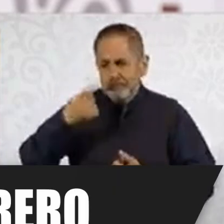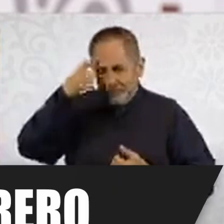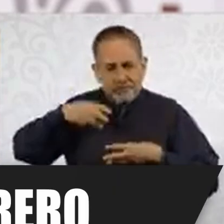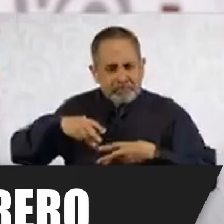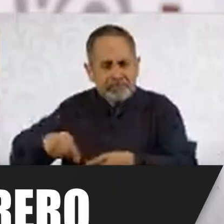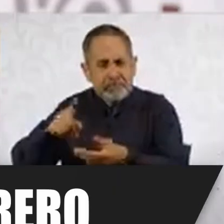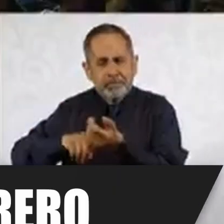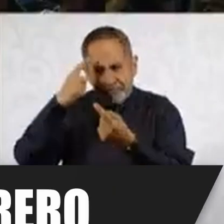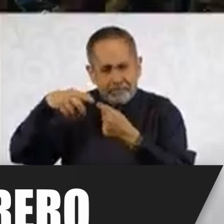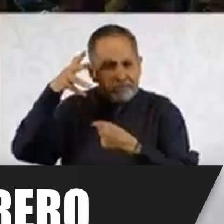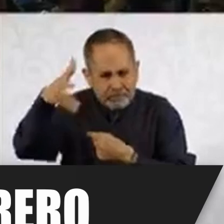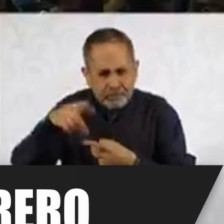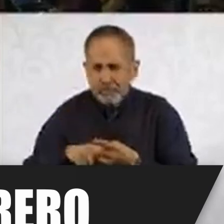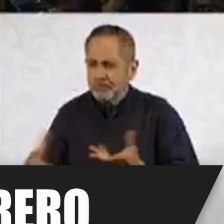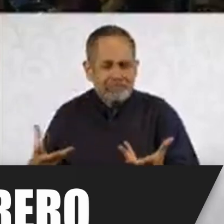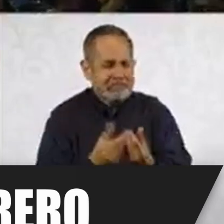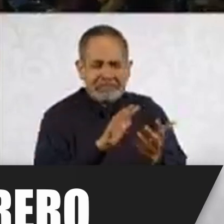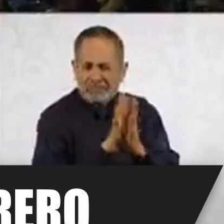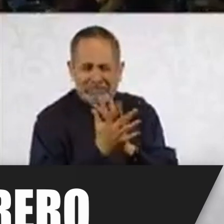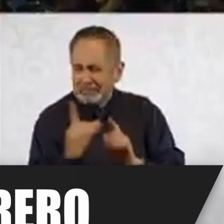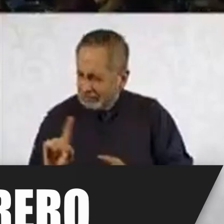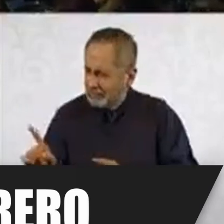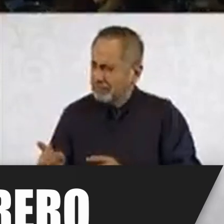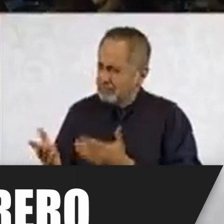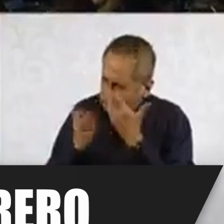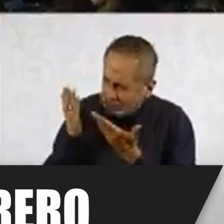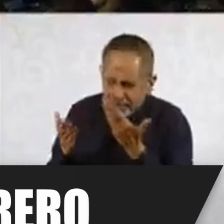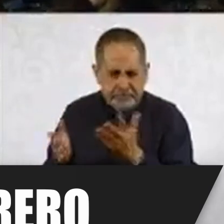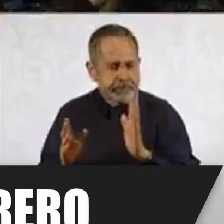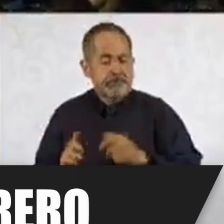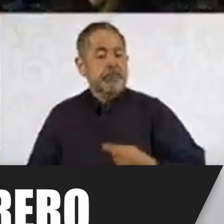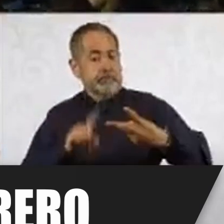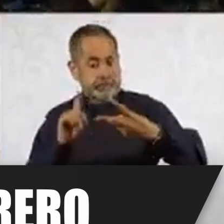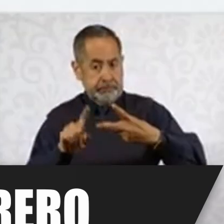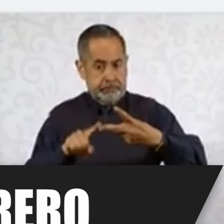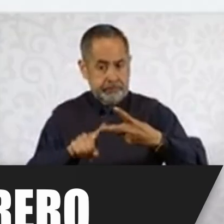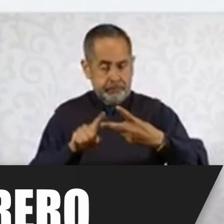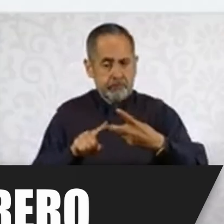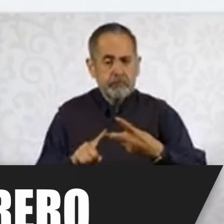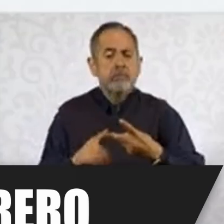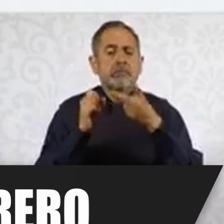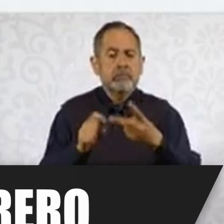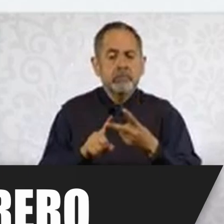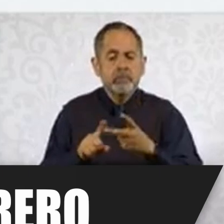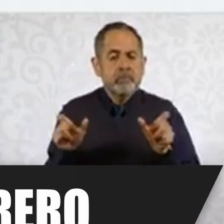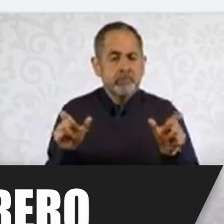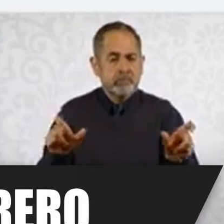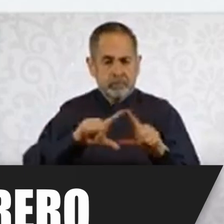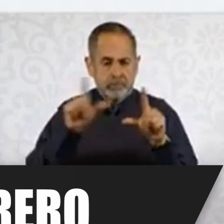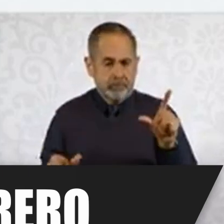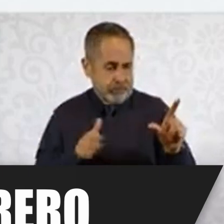no se involucren con los grupos delictivos. El segundo es la consolidación de la Guardia